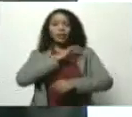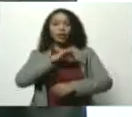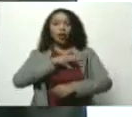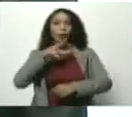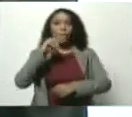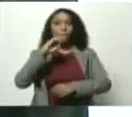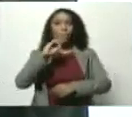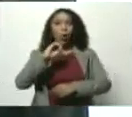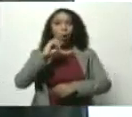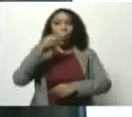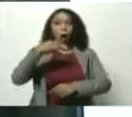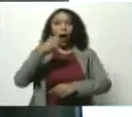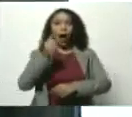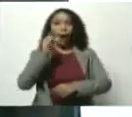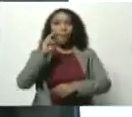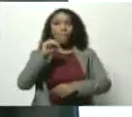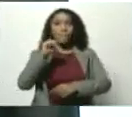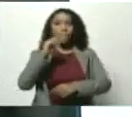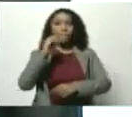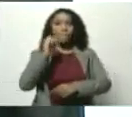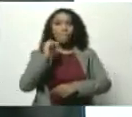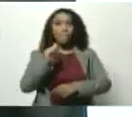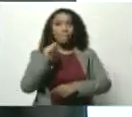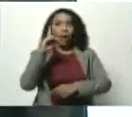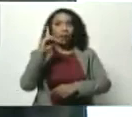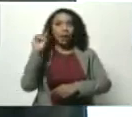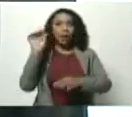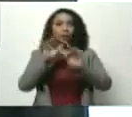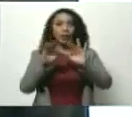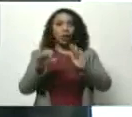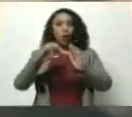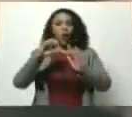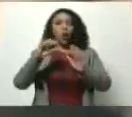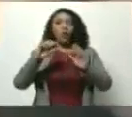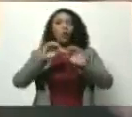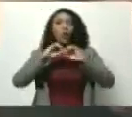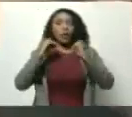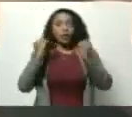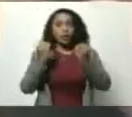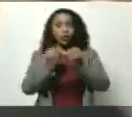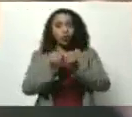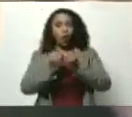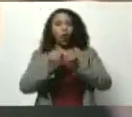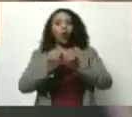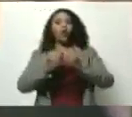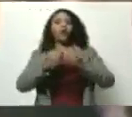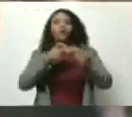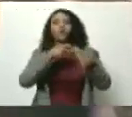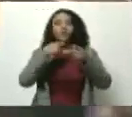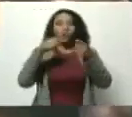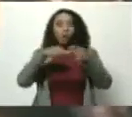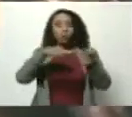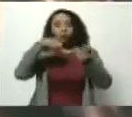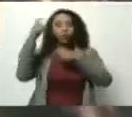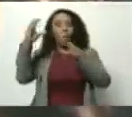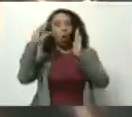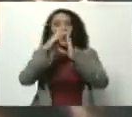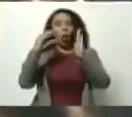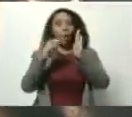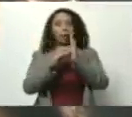barkindo secretario general de la organización de países exportadores de petróleo opep